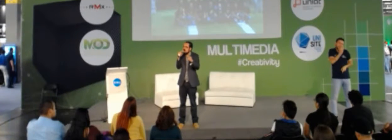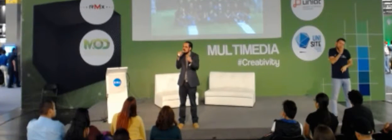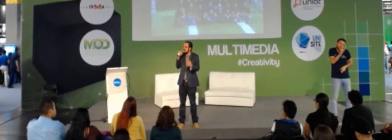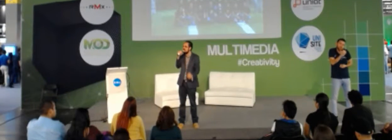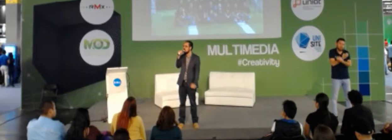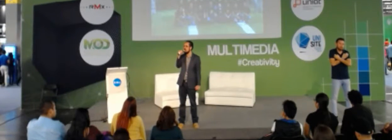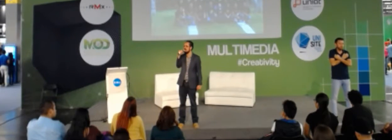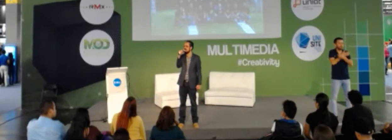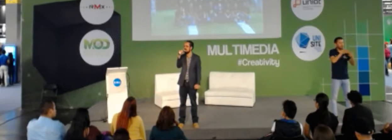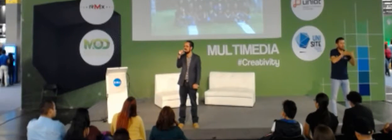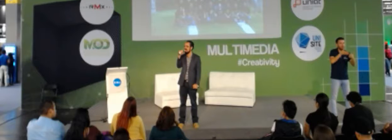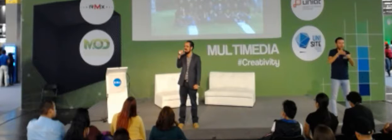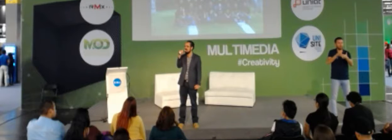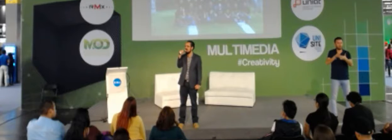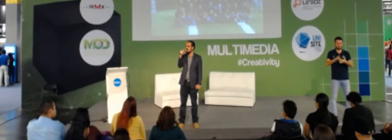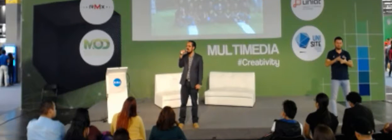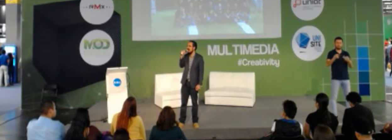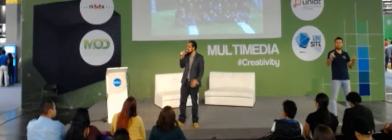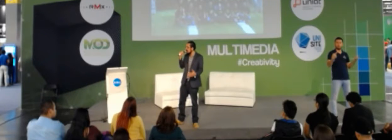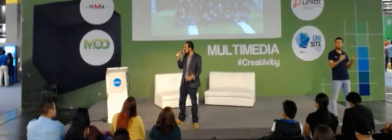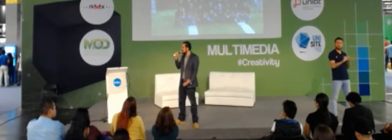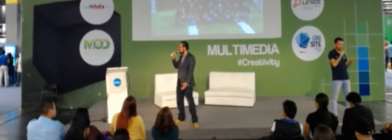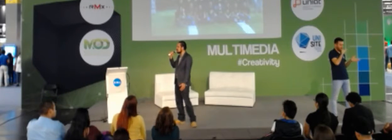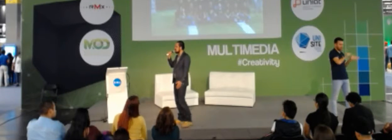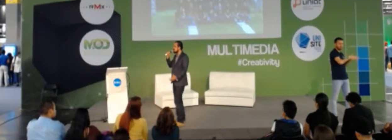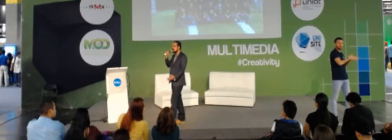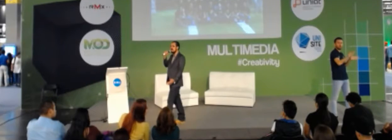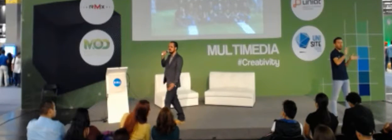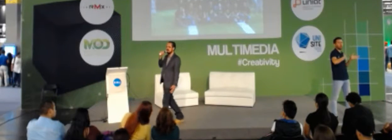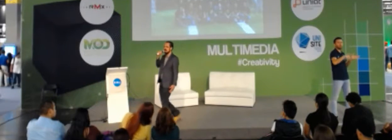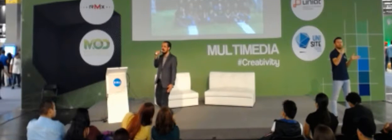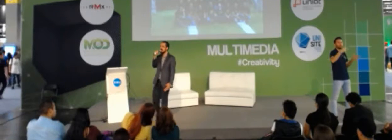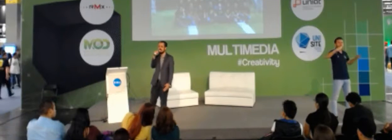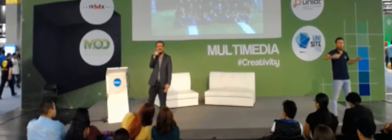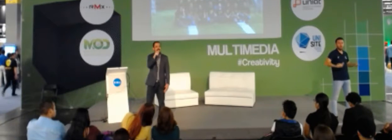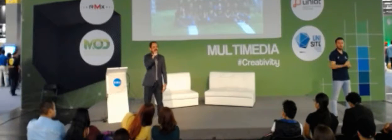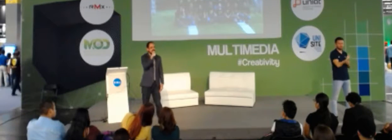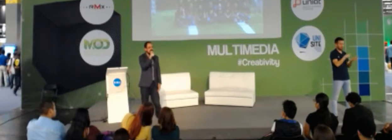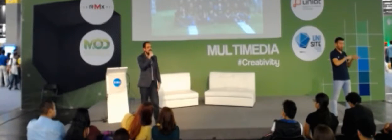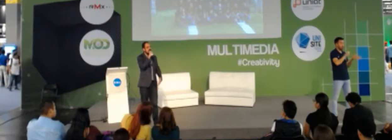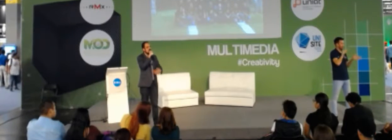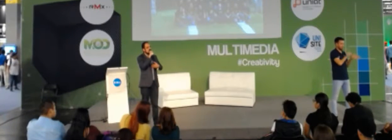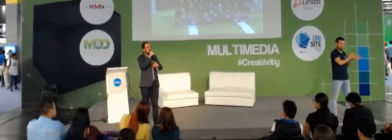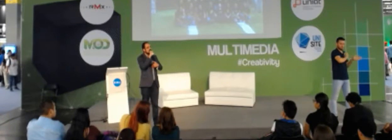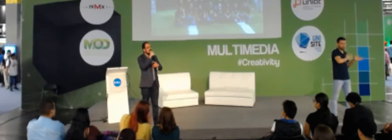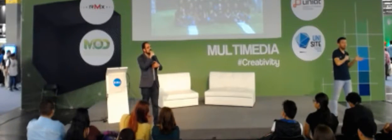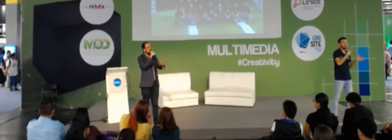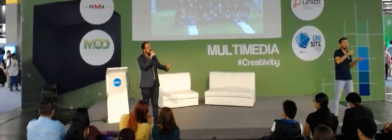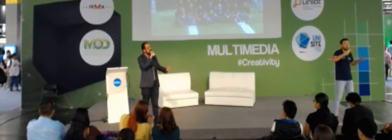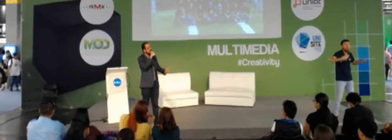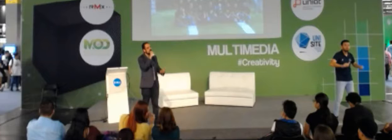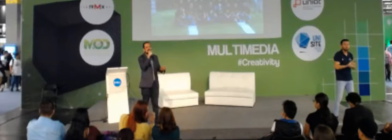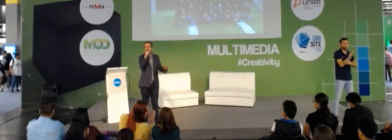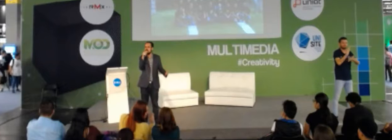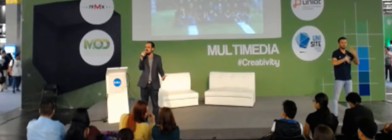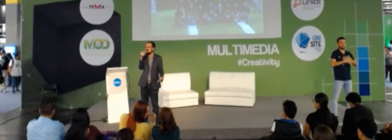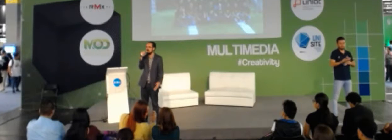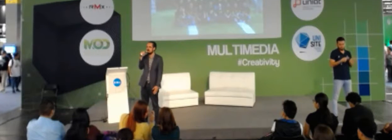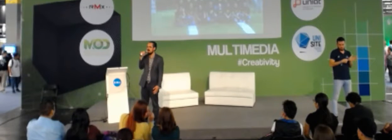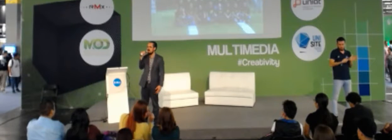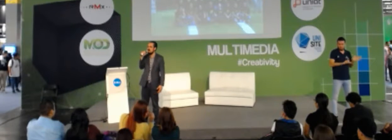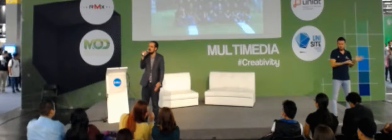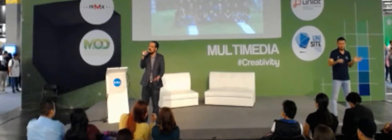en muchas incongruencias. Hay muchas instituciones públicas y privadas que dicen, nosotros somos abiertos, somos